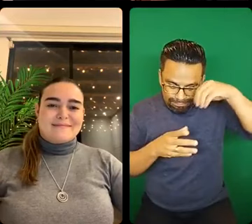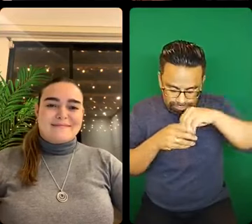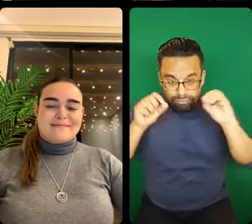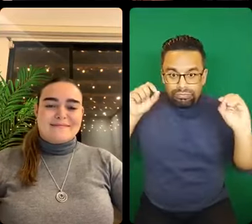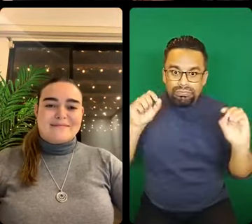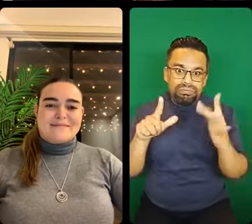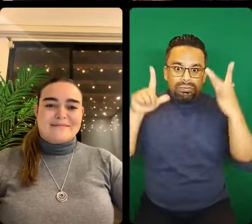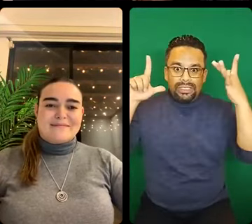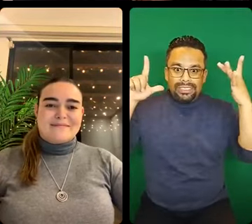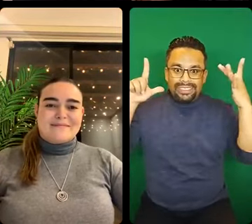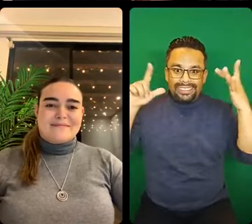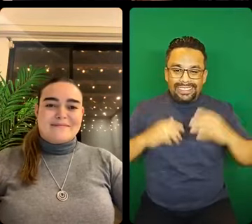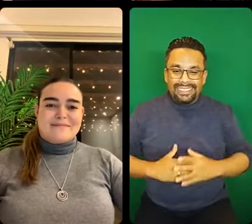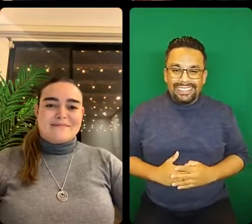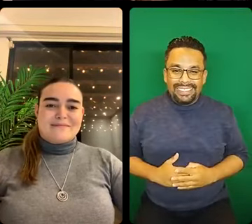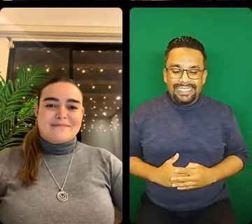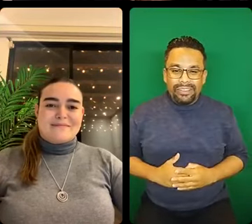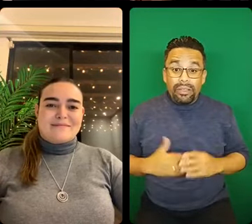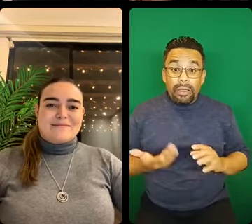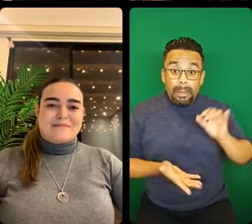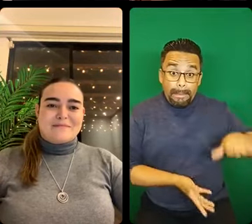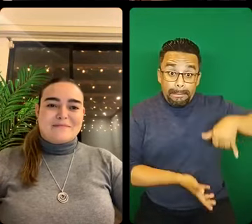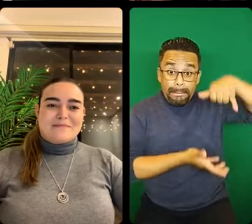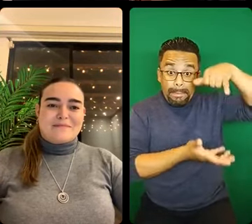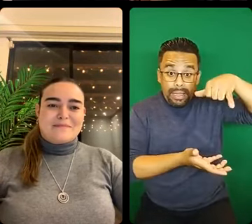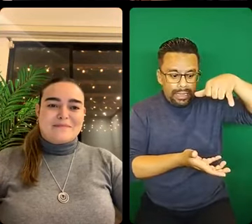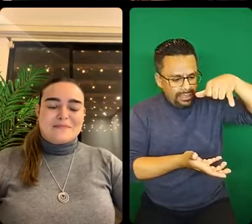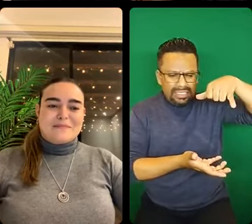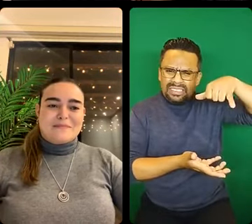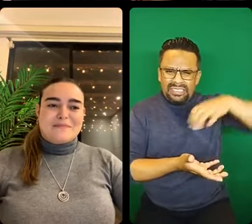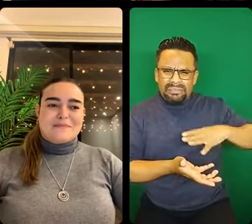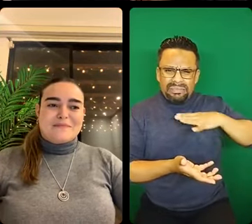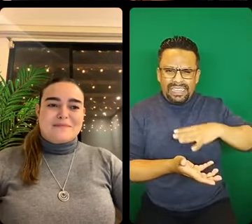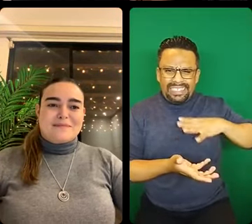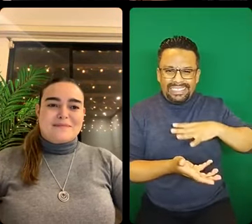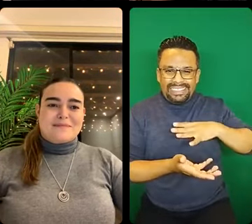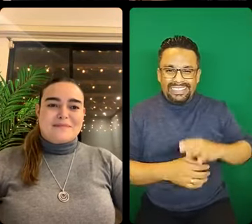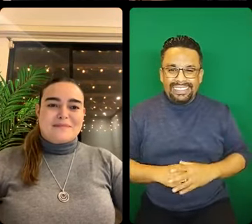García. Maletas y malestares, David Quintero.